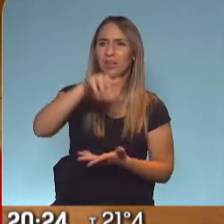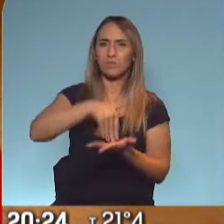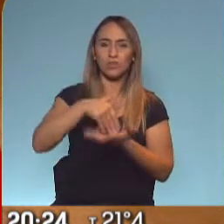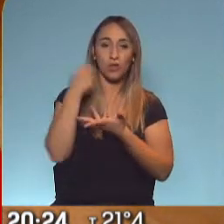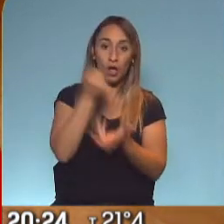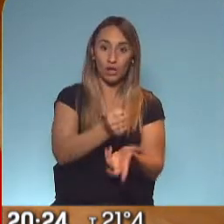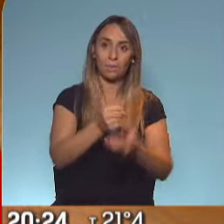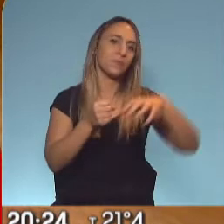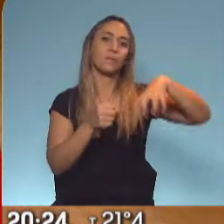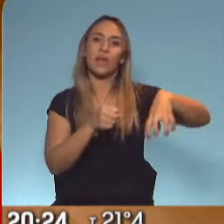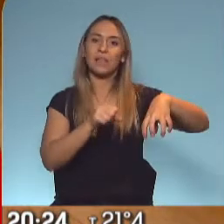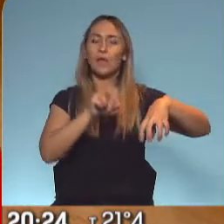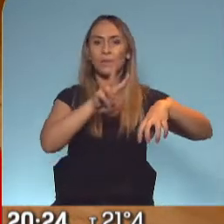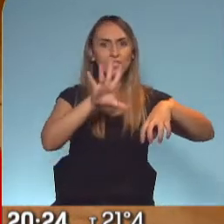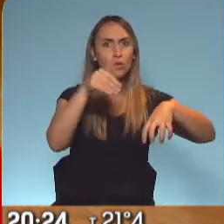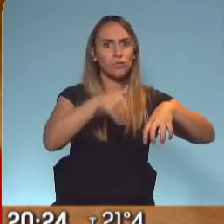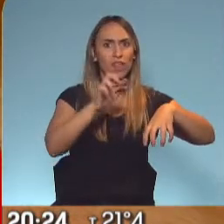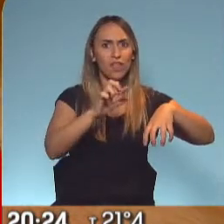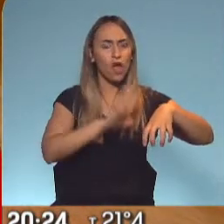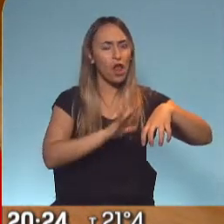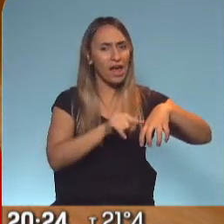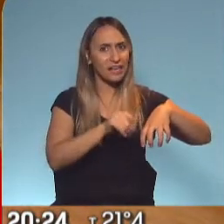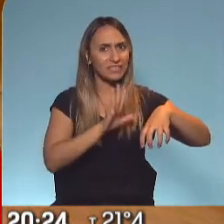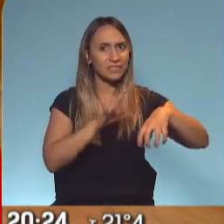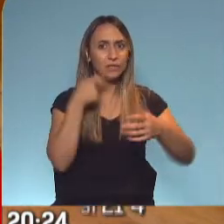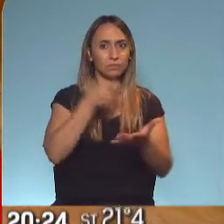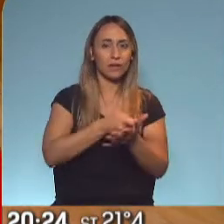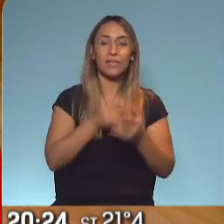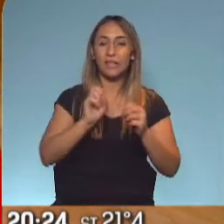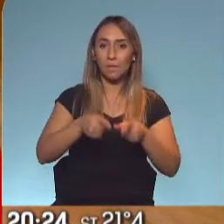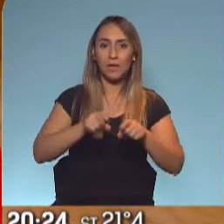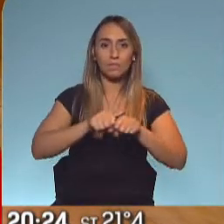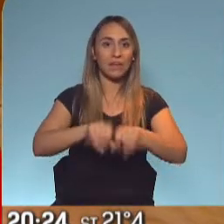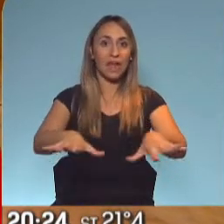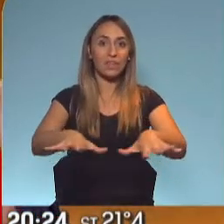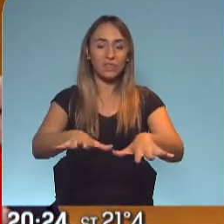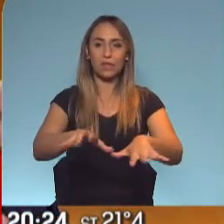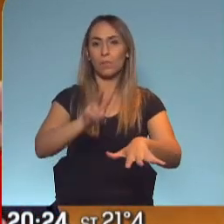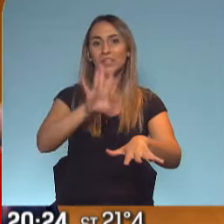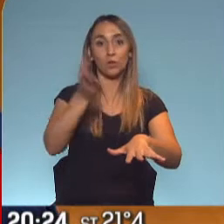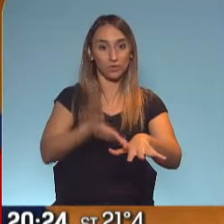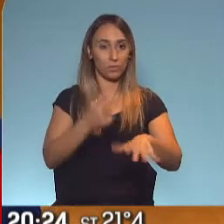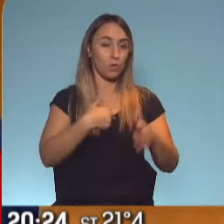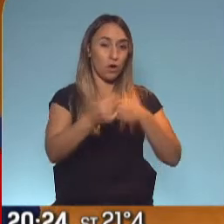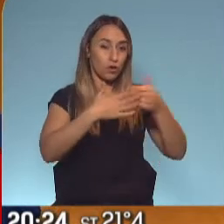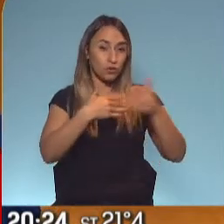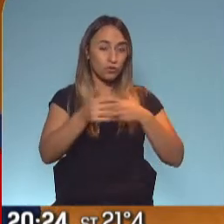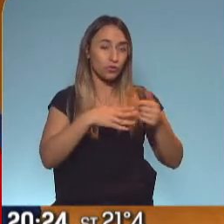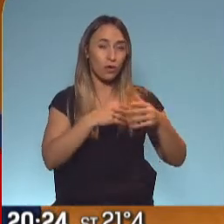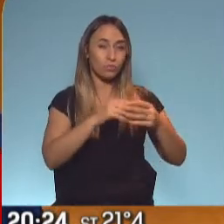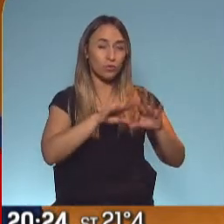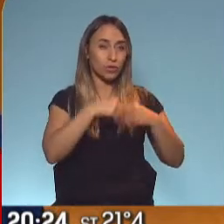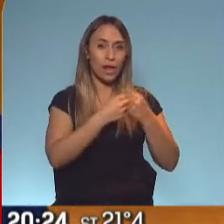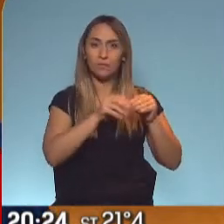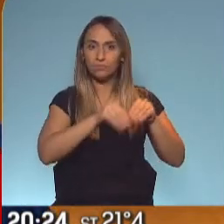planta de tratamiento 25 millones de dólares, y las redes es el 70%, es decir, de lo que cuesta una obra de infraestructura básica.